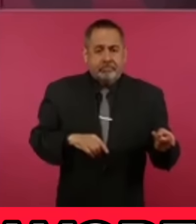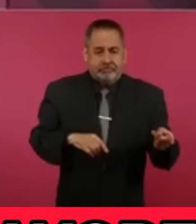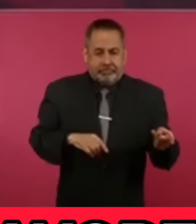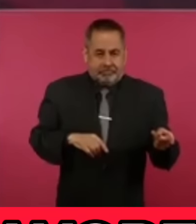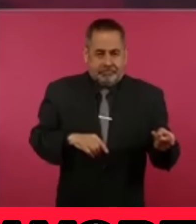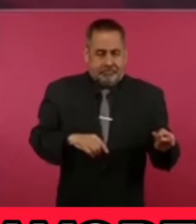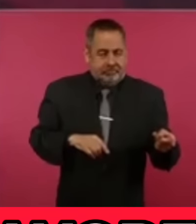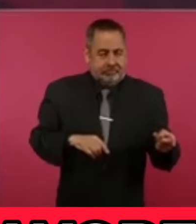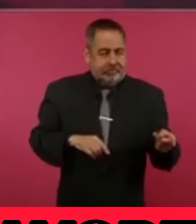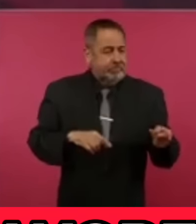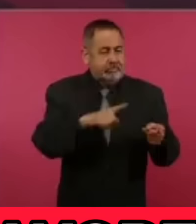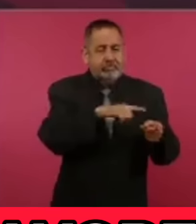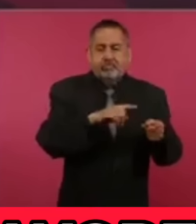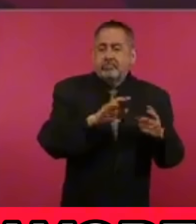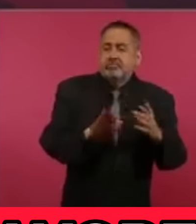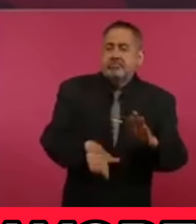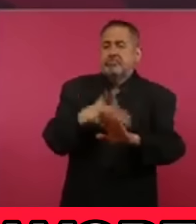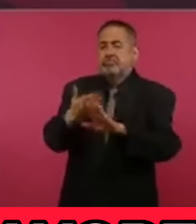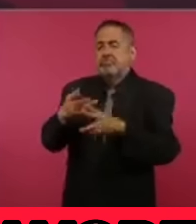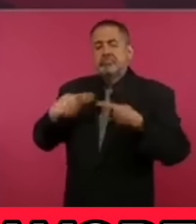en contra del pueblo.